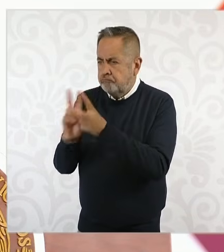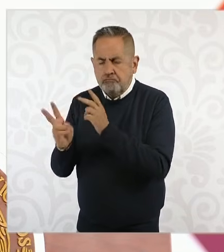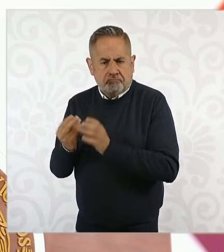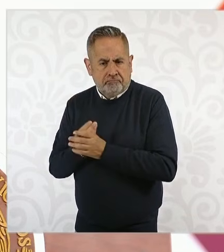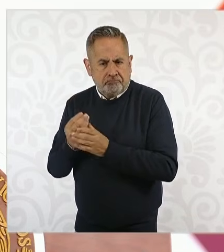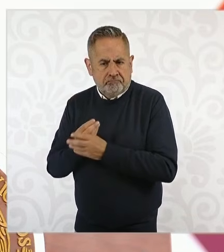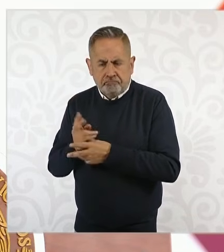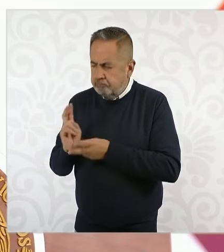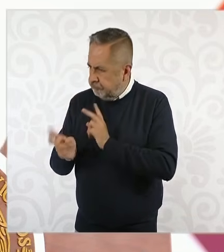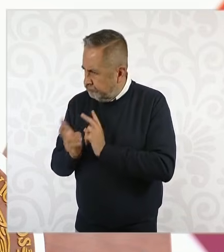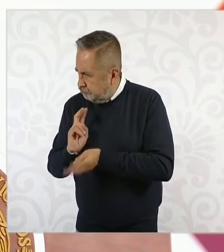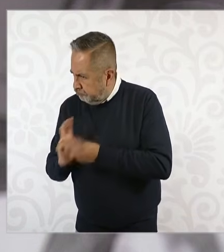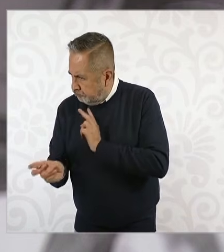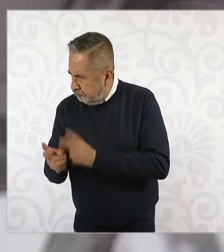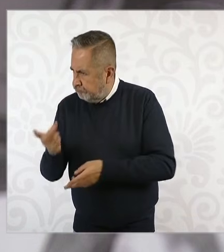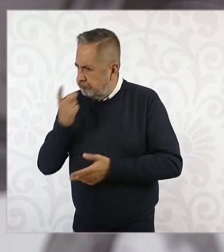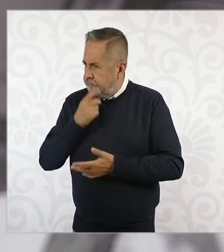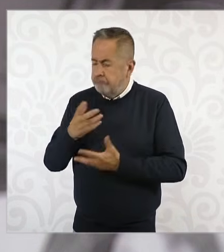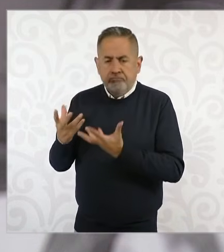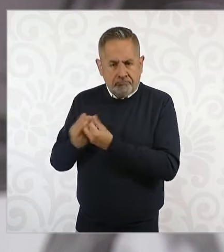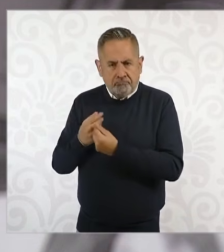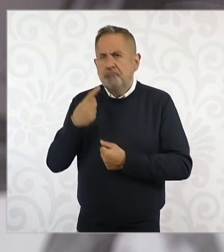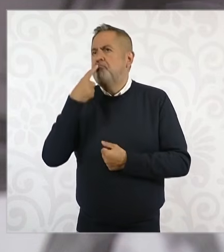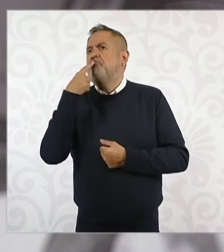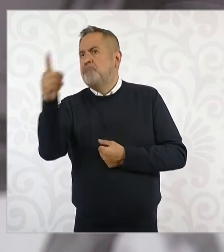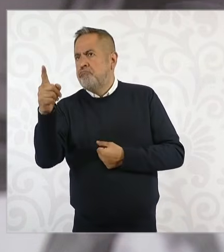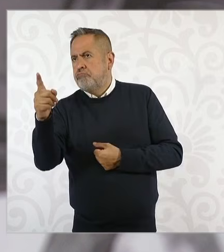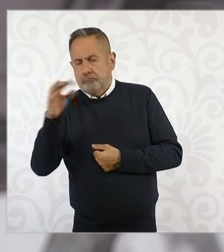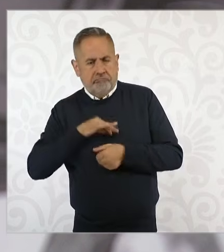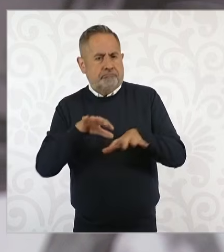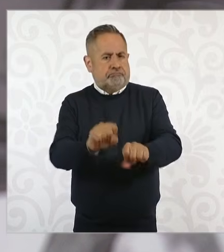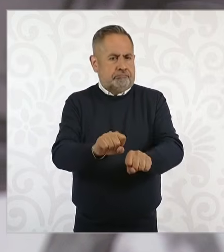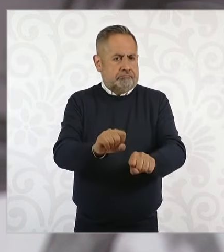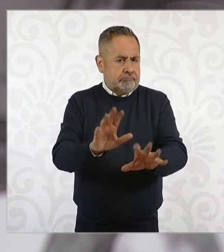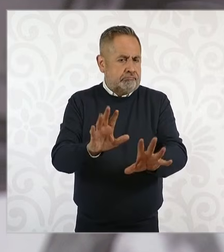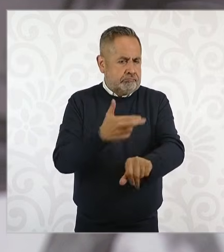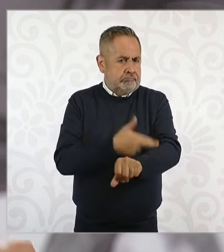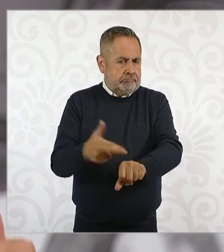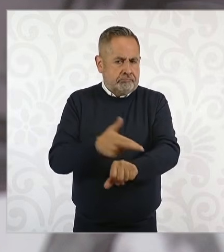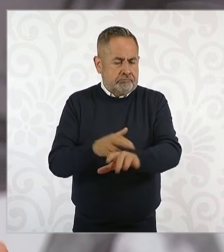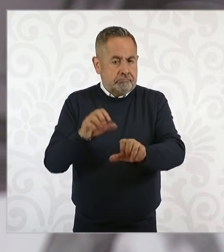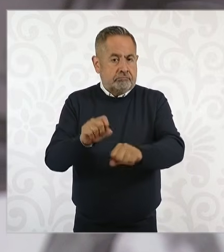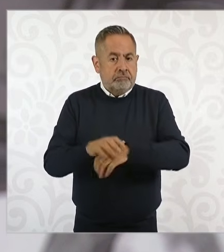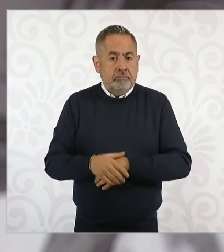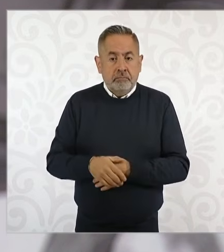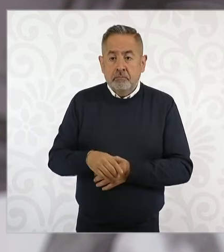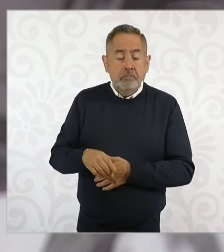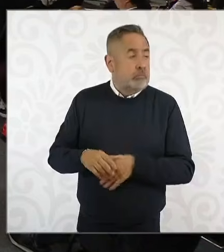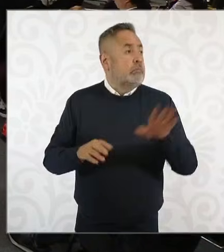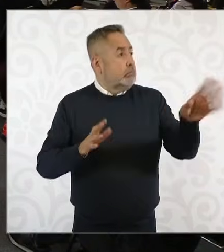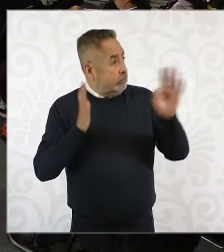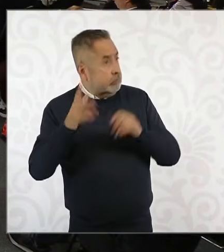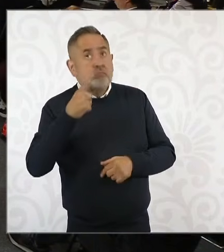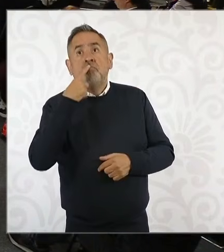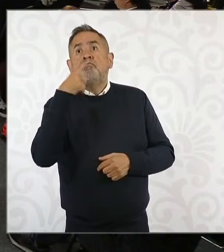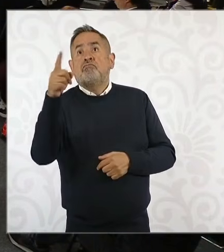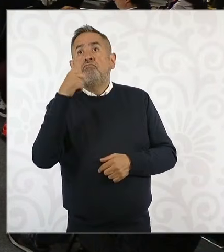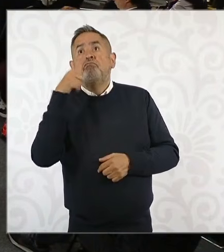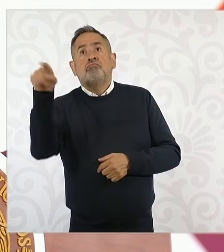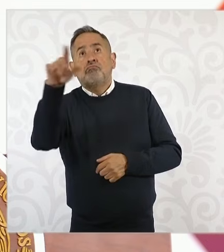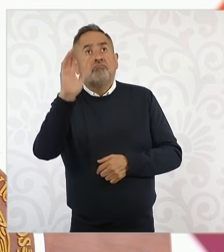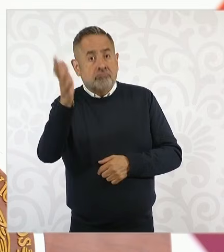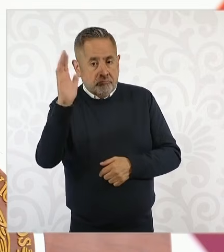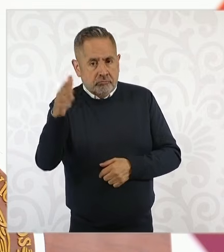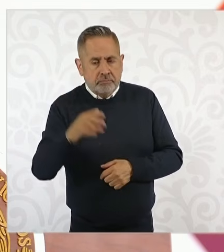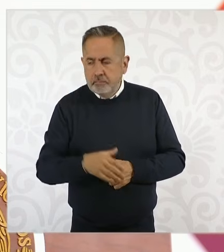privada, para que puedan hacer la denuncia y procedamos. No, la denuncia ya está hecha a las autoridades locales. Que se